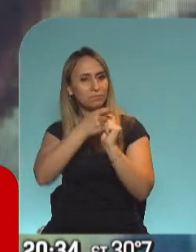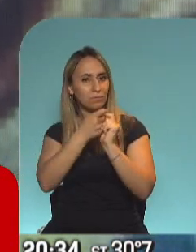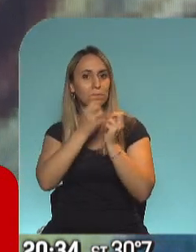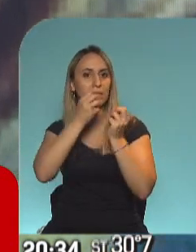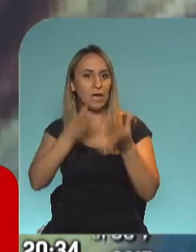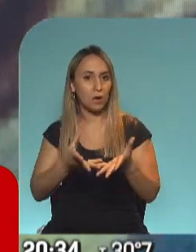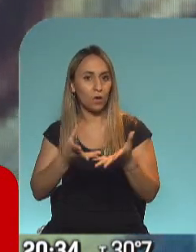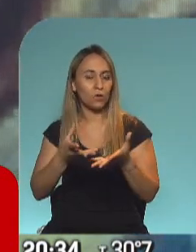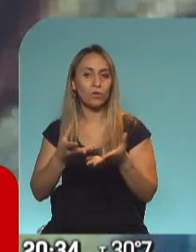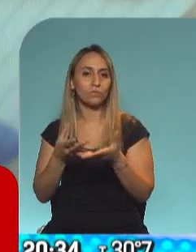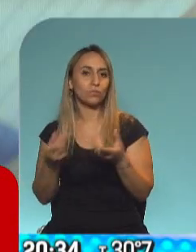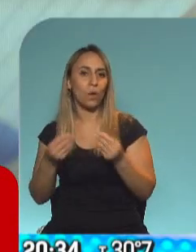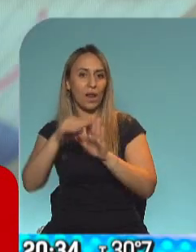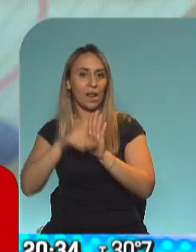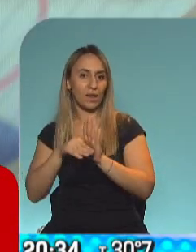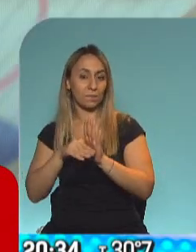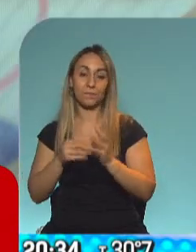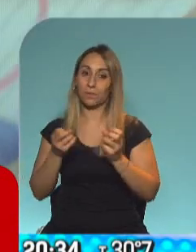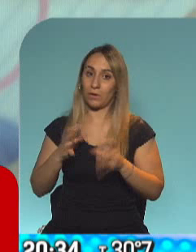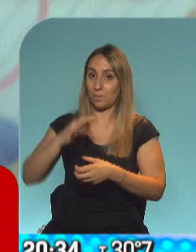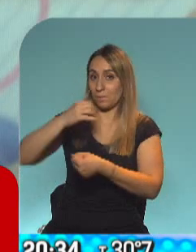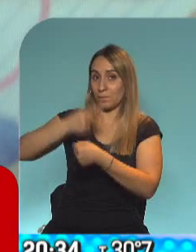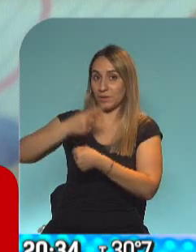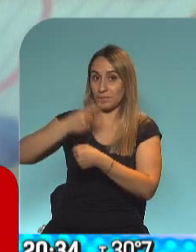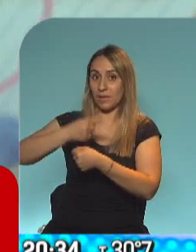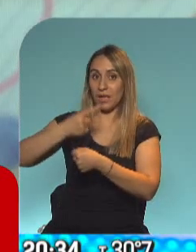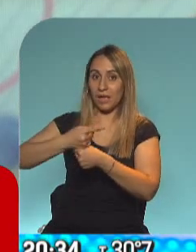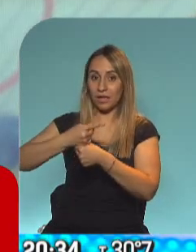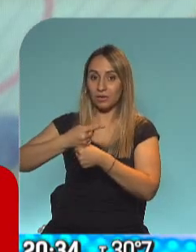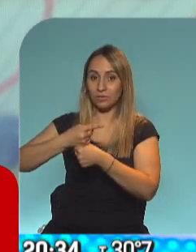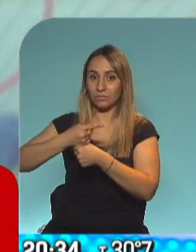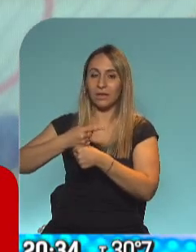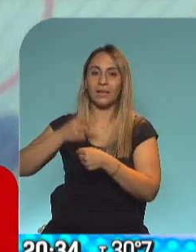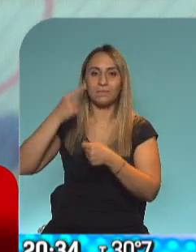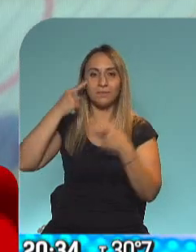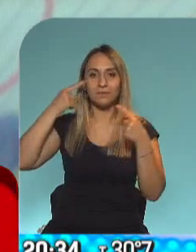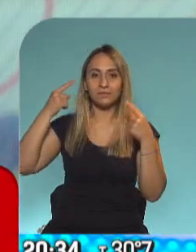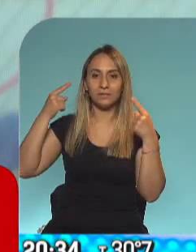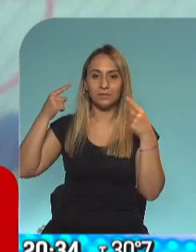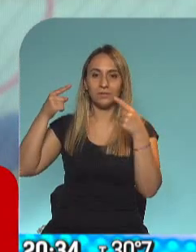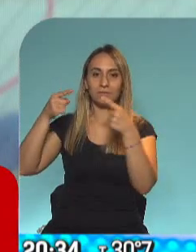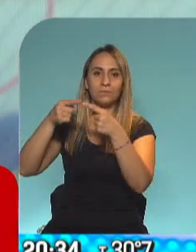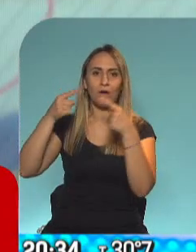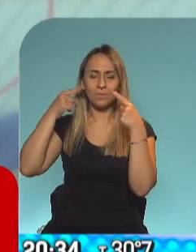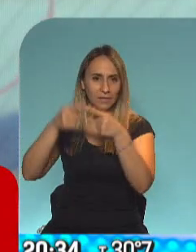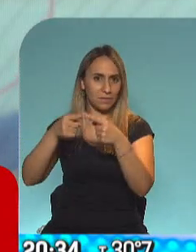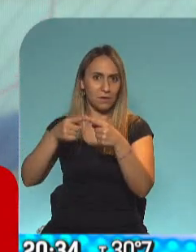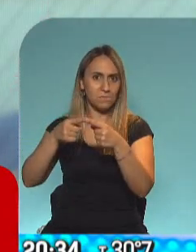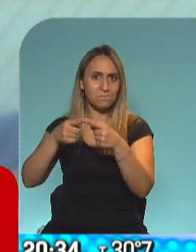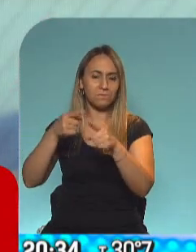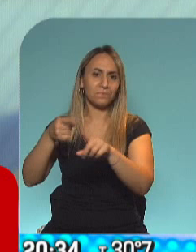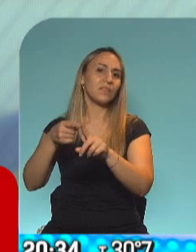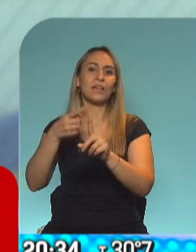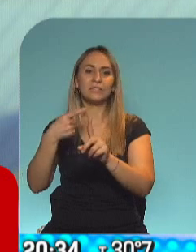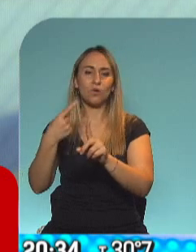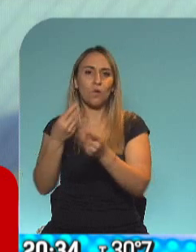pudieron hacer en este año que pasó? Bueno, primero la prioridad fue recuperar del organismo dos pilares que siempre tuvo, pero que perdió en los